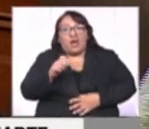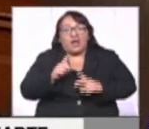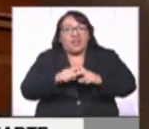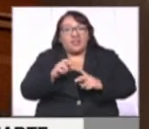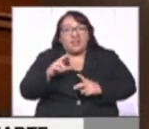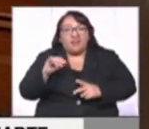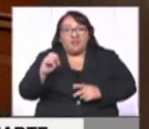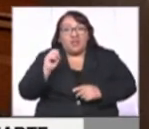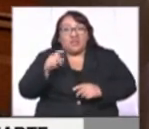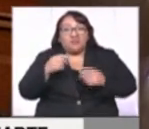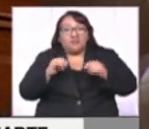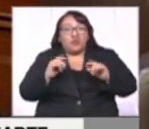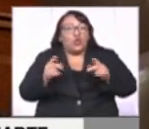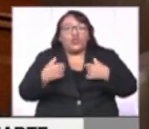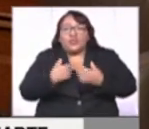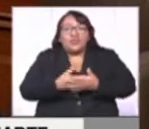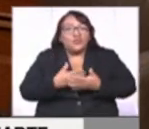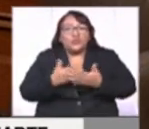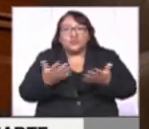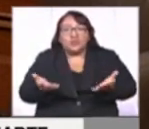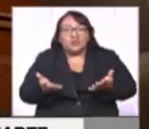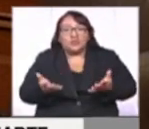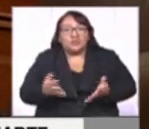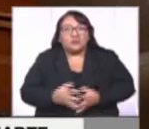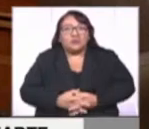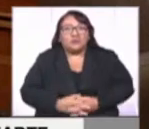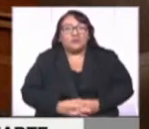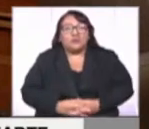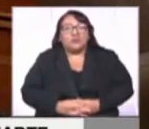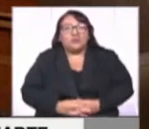que esta información no tiene sustento ni se registra en